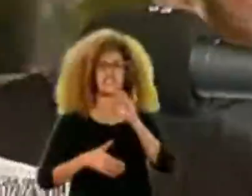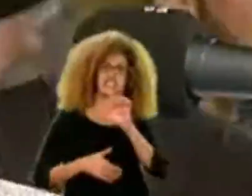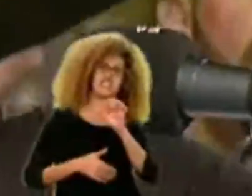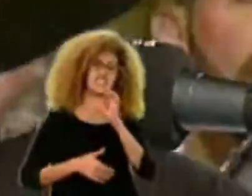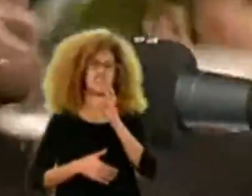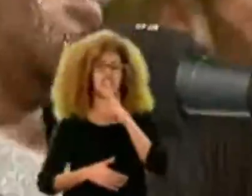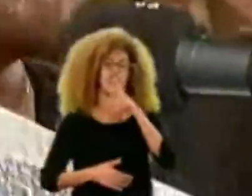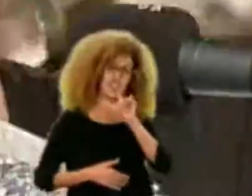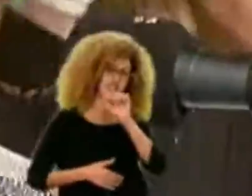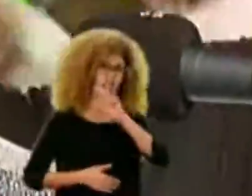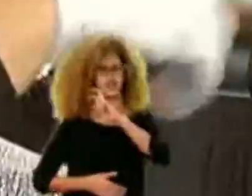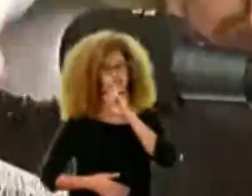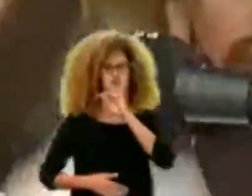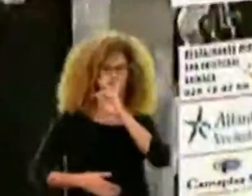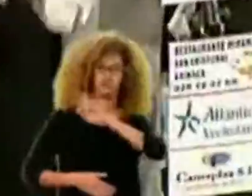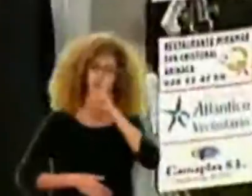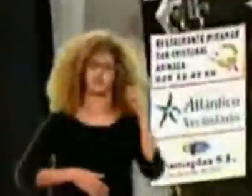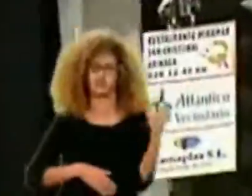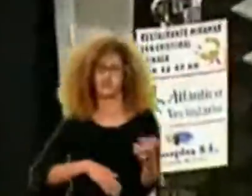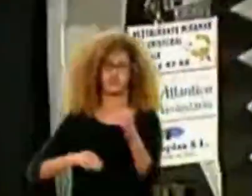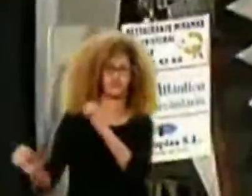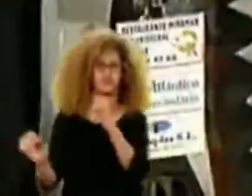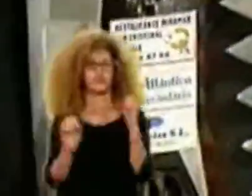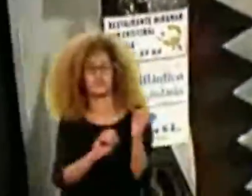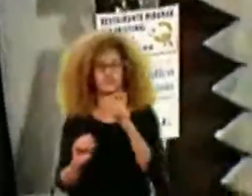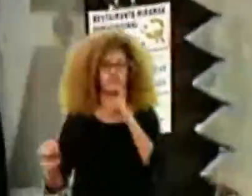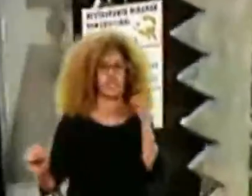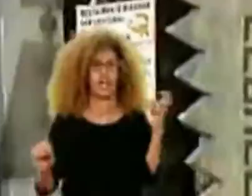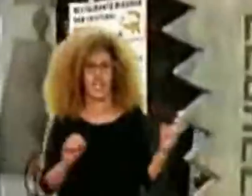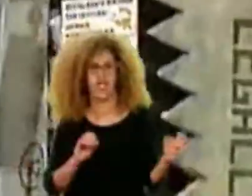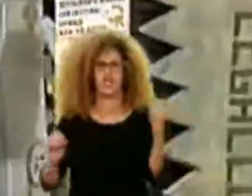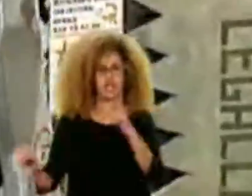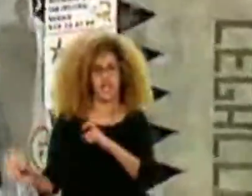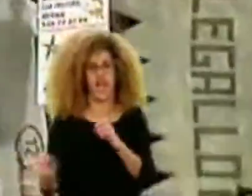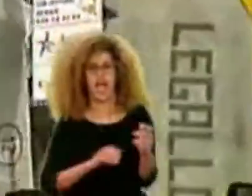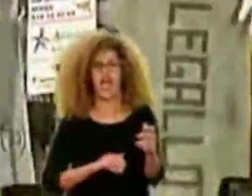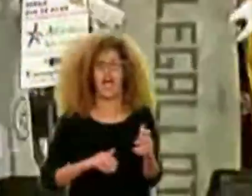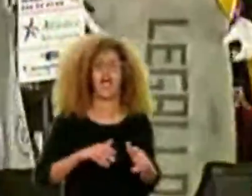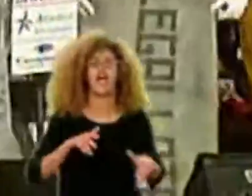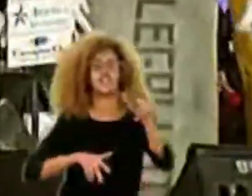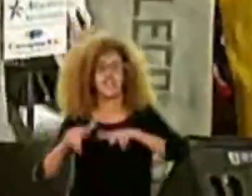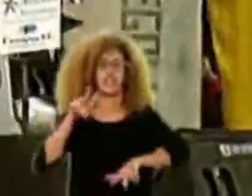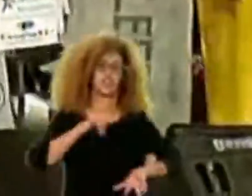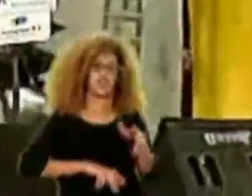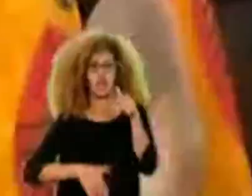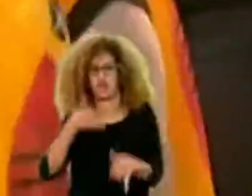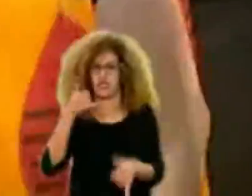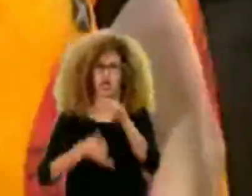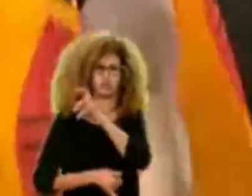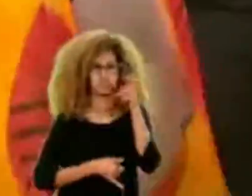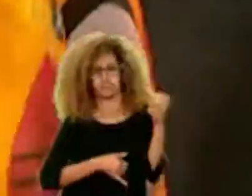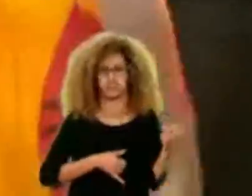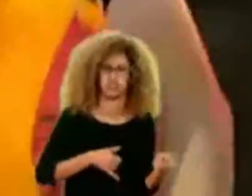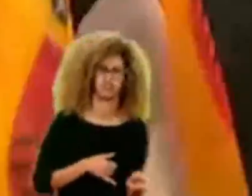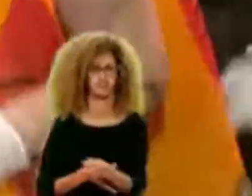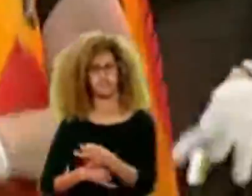murgas cabarrotan cada año el parque entero. Hay atletas a ser en que trapasones son los nietos. Tenemos la mejor reina,